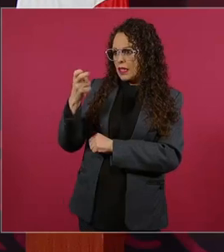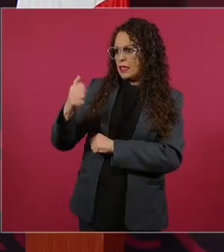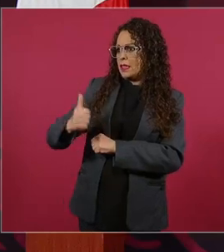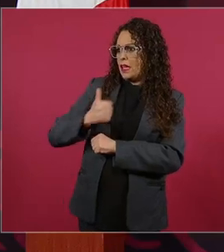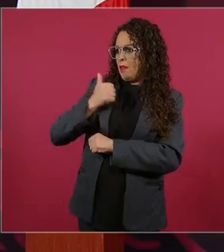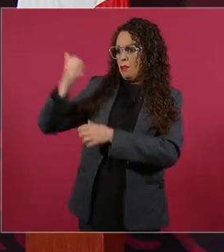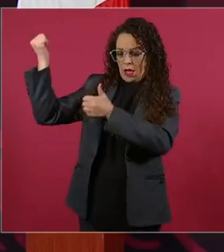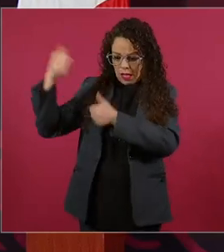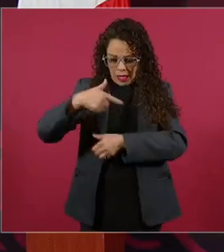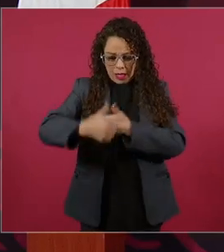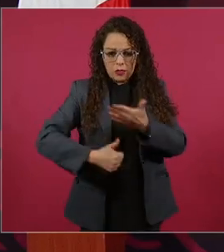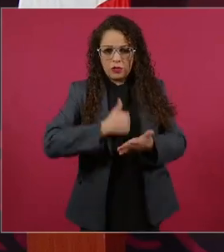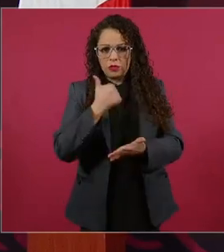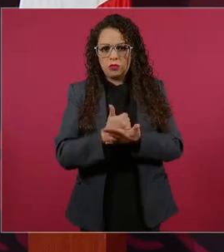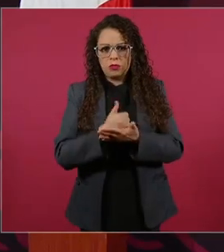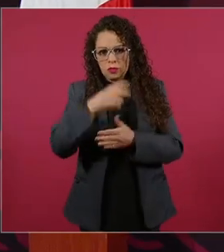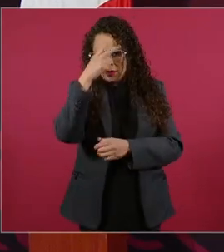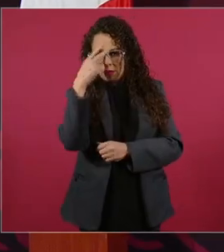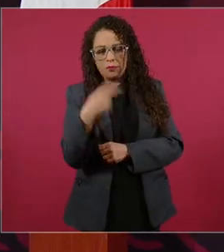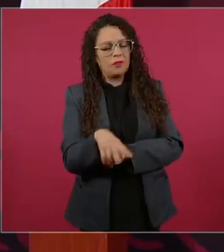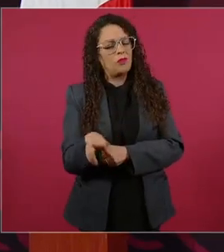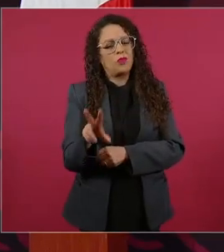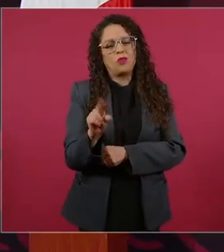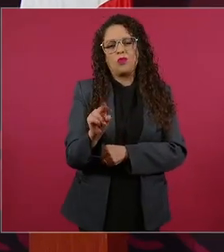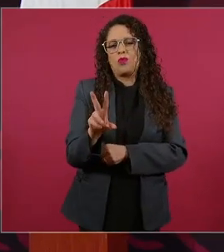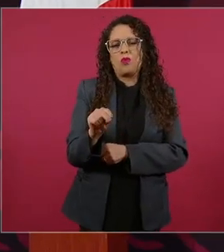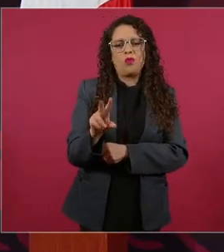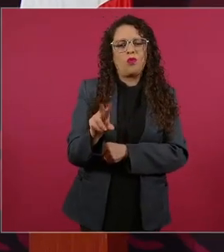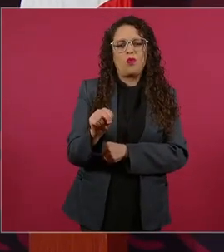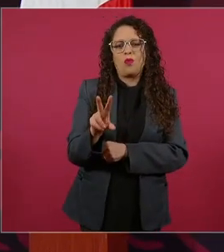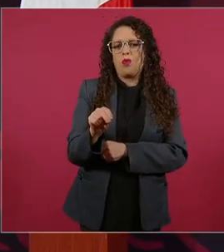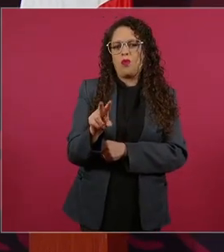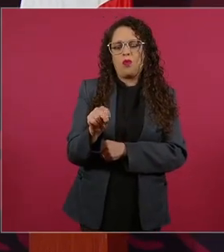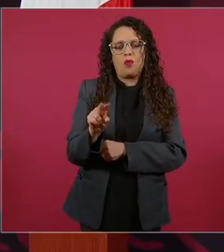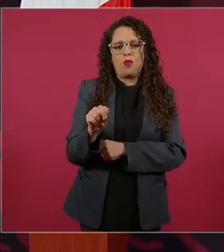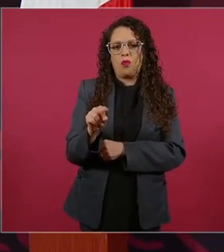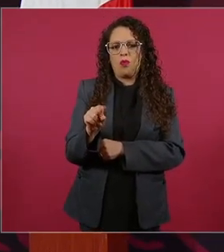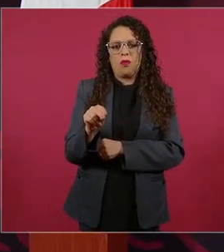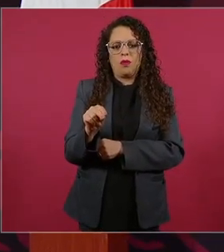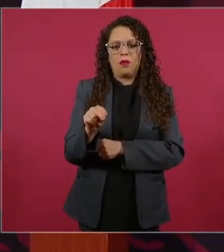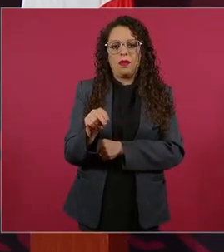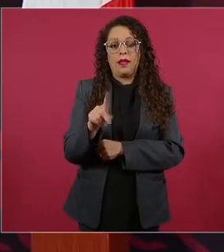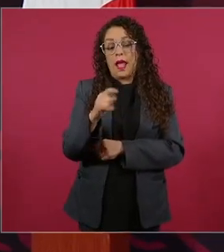sino porque además la Ciudad de México,